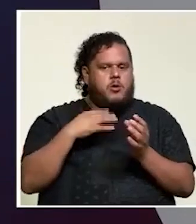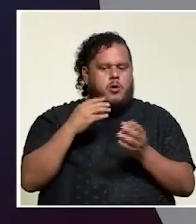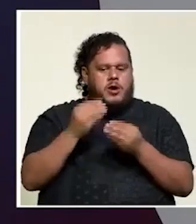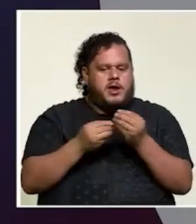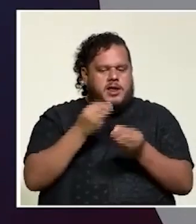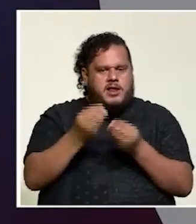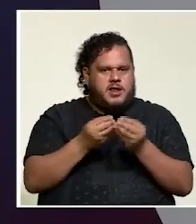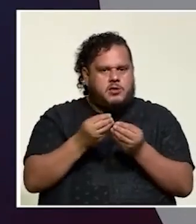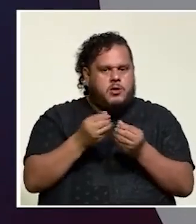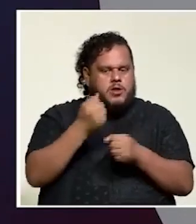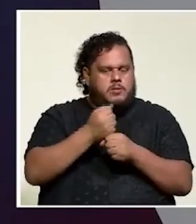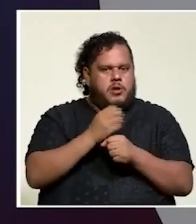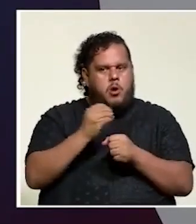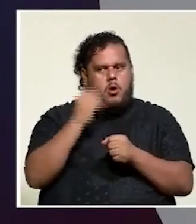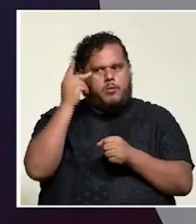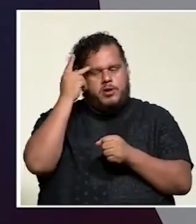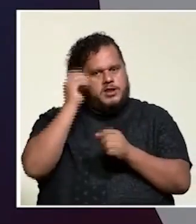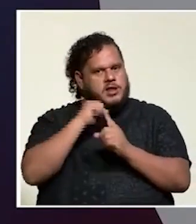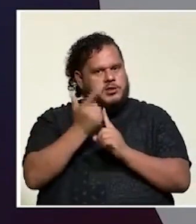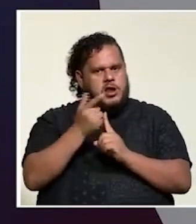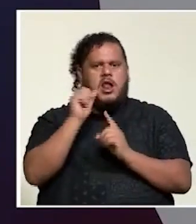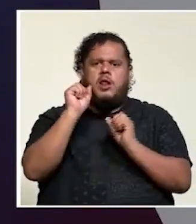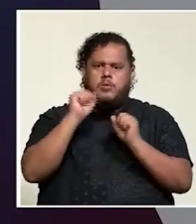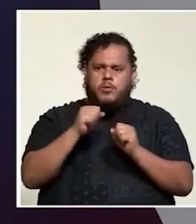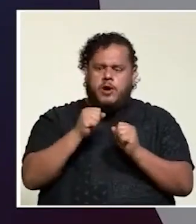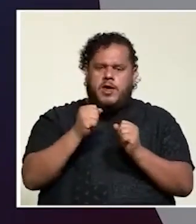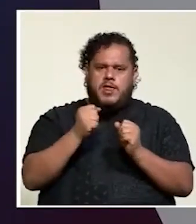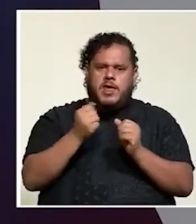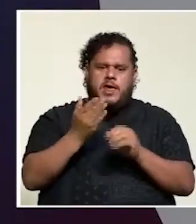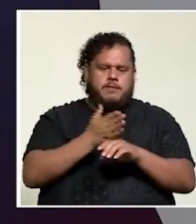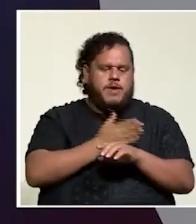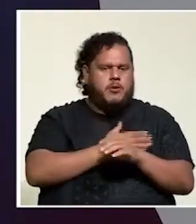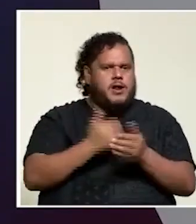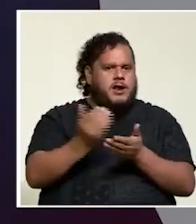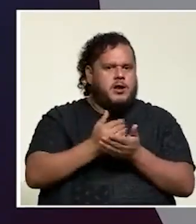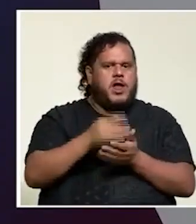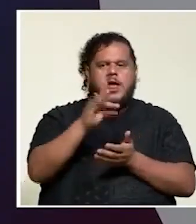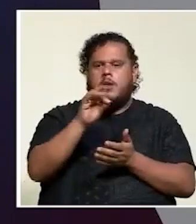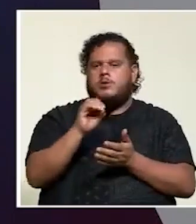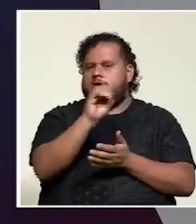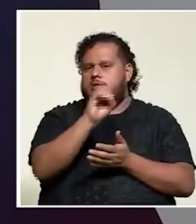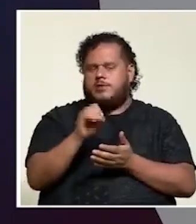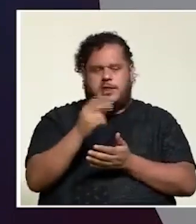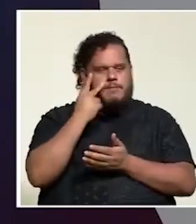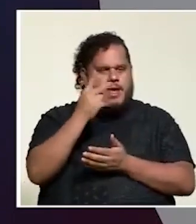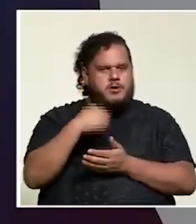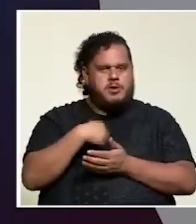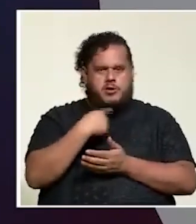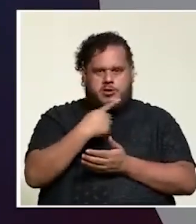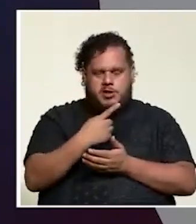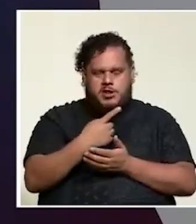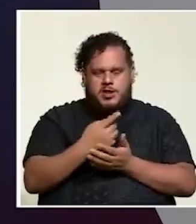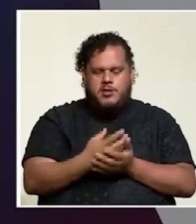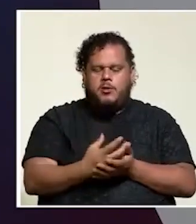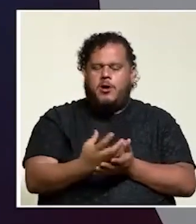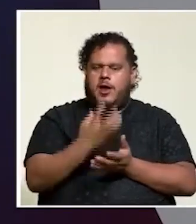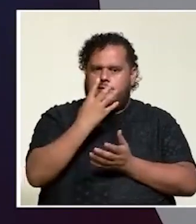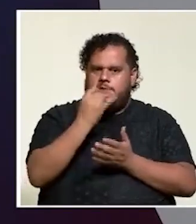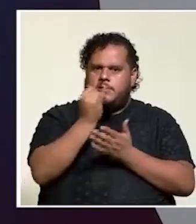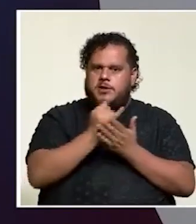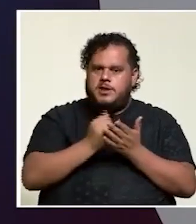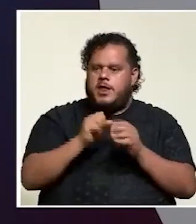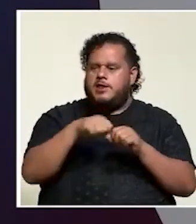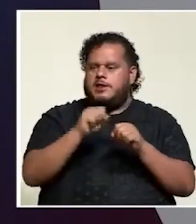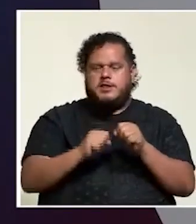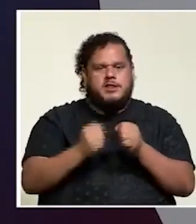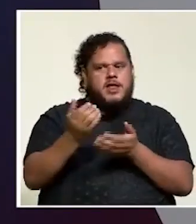social, usted puede aumentar la recaudación hasta en un 80%. Vea lo que le estoy diciendo, el ridículo del diseño del